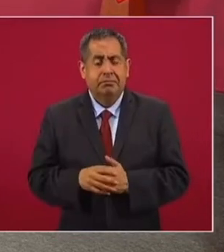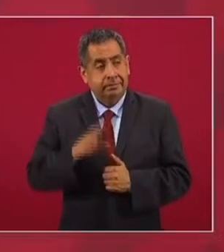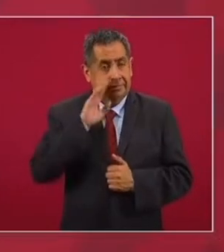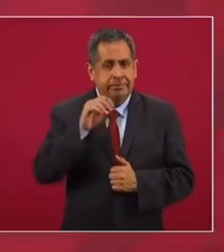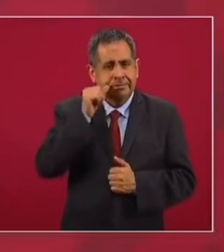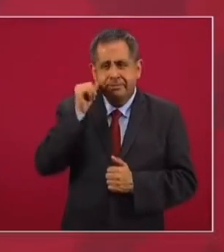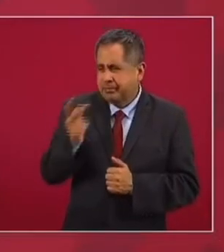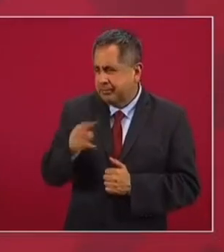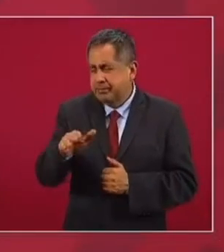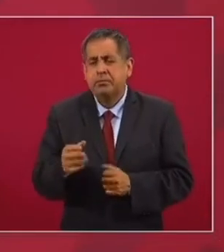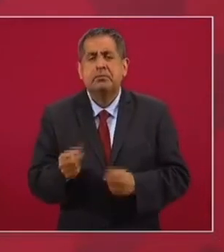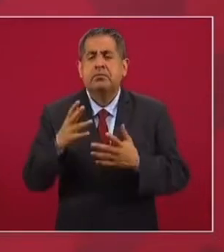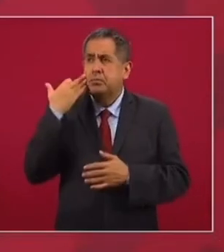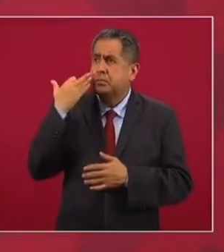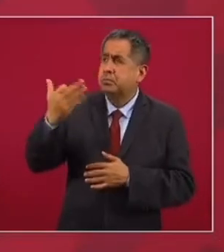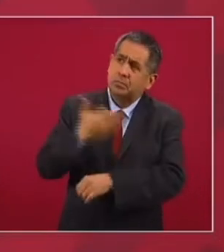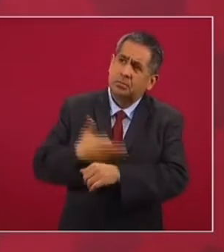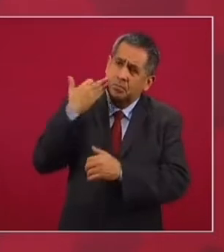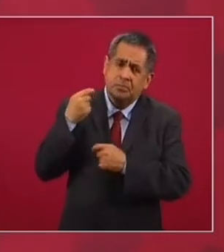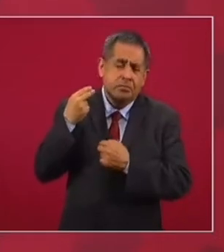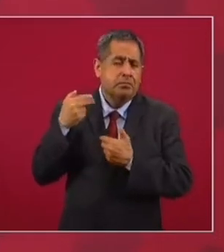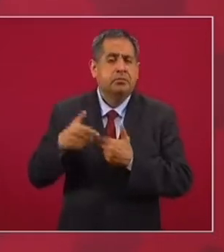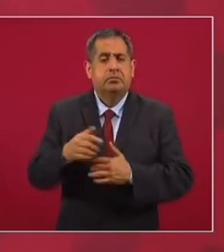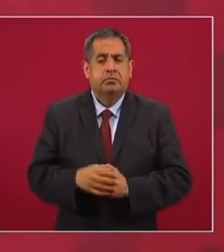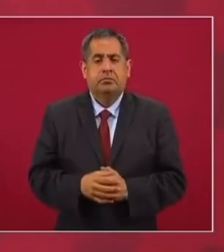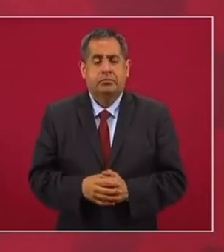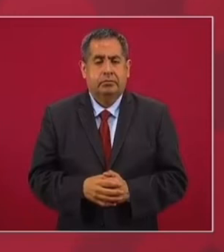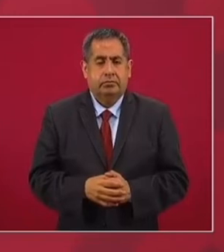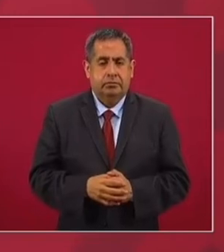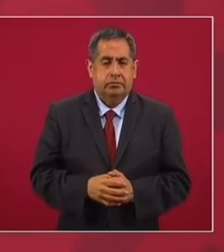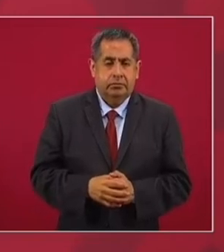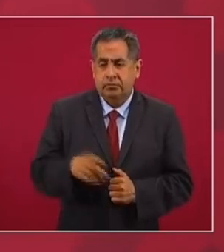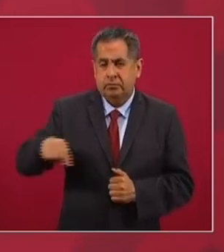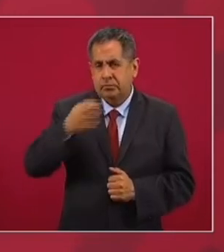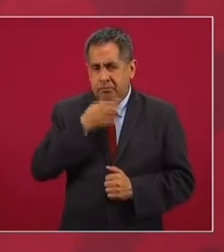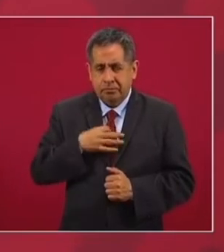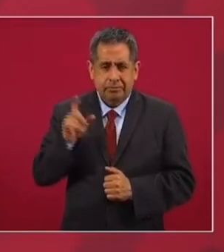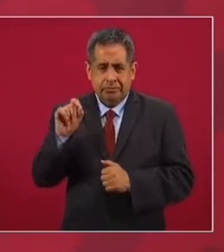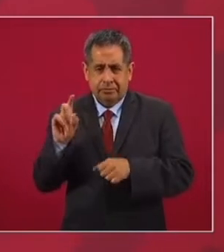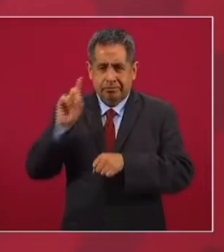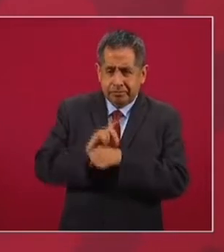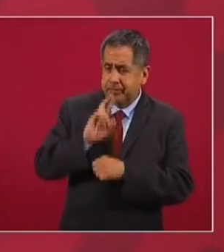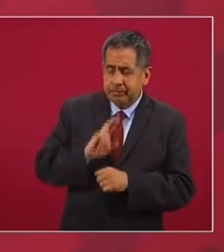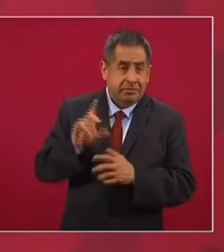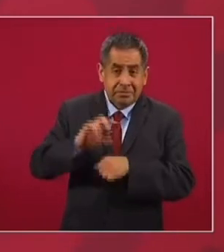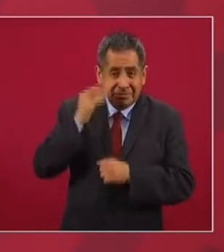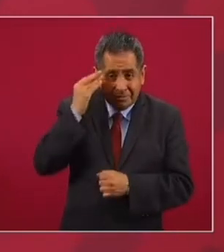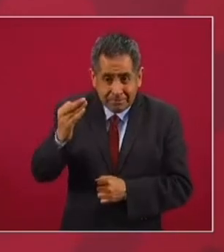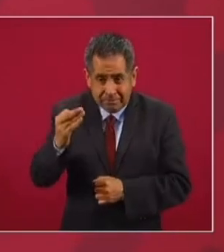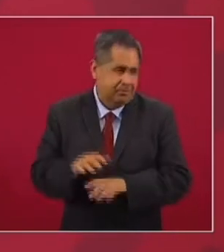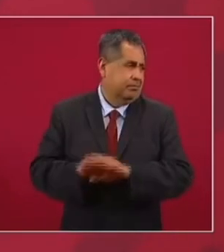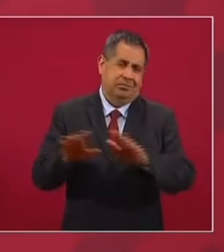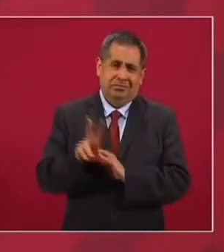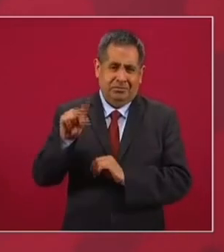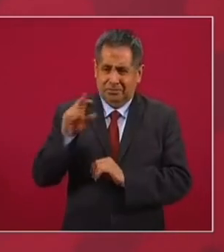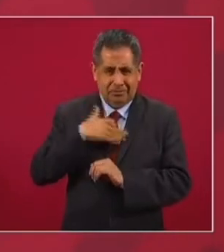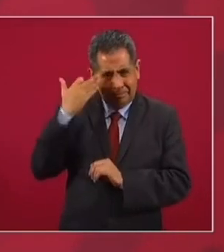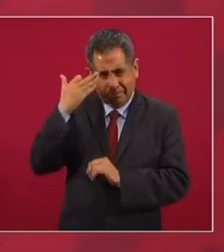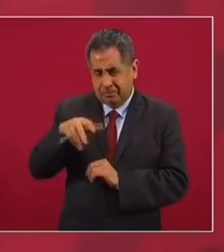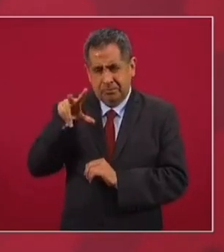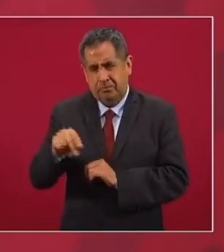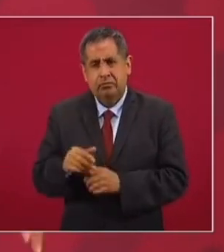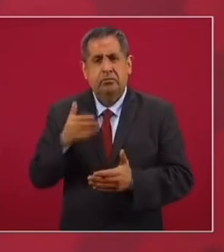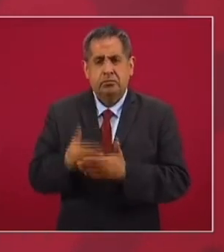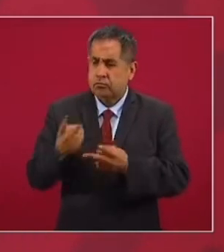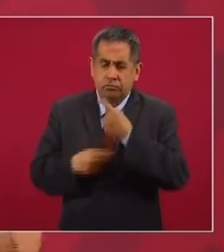ayer le preguntamos, ¿y cuántos días ahora se van a requerir? Y me contestaron, 20. Dije, no.